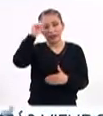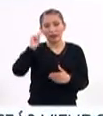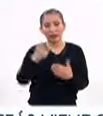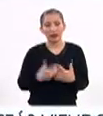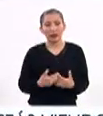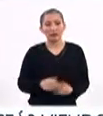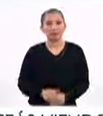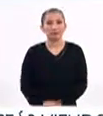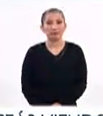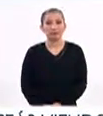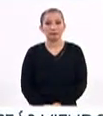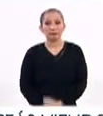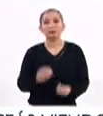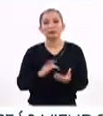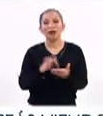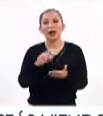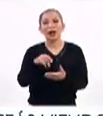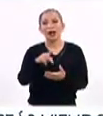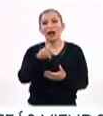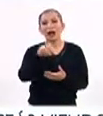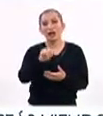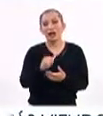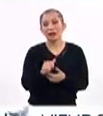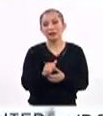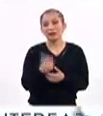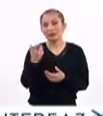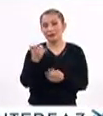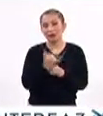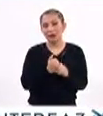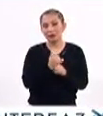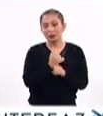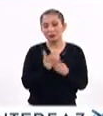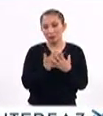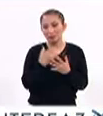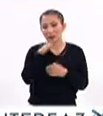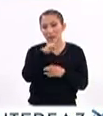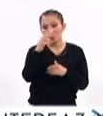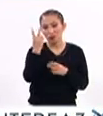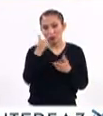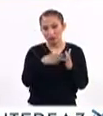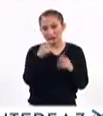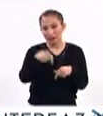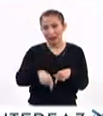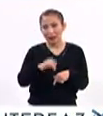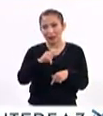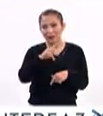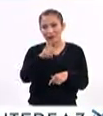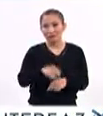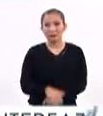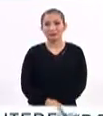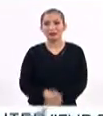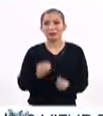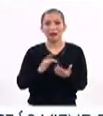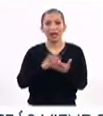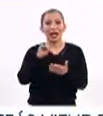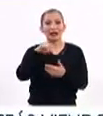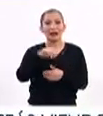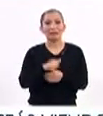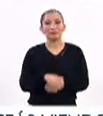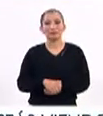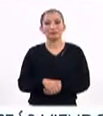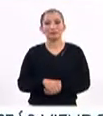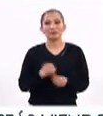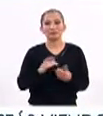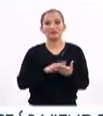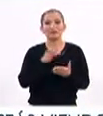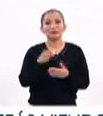la tecnología. Muchas gracias, Carla, por esta investigación. Te esperamos muy pronto de nuevo aquí en Interfaz. Muchas gracias, Ana Cris.